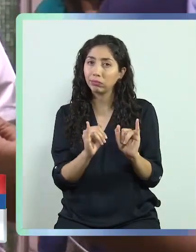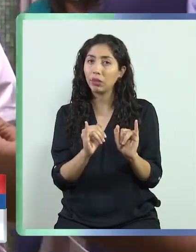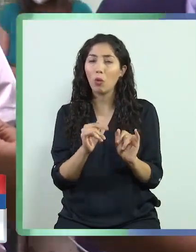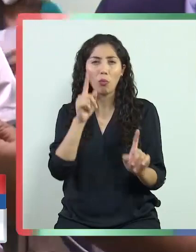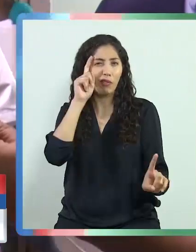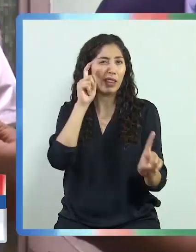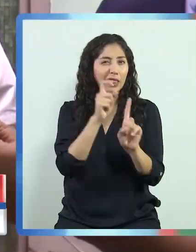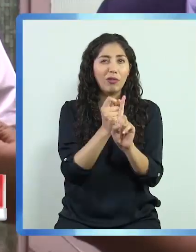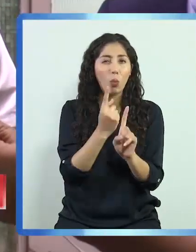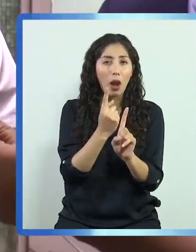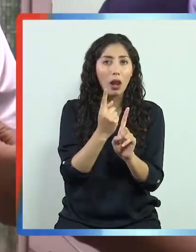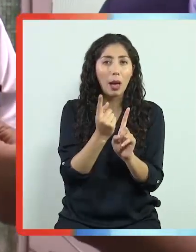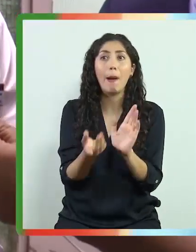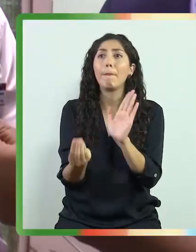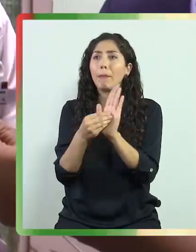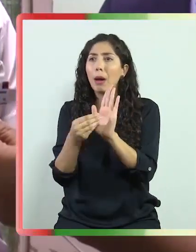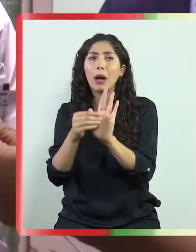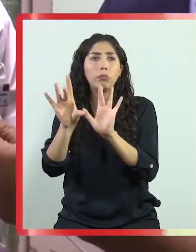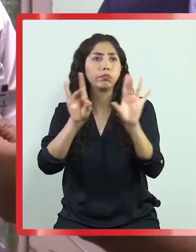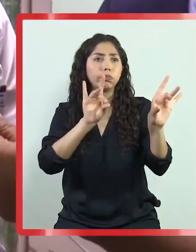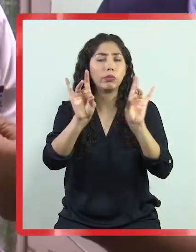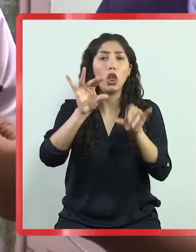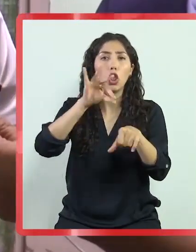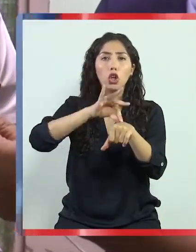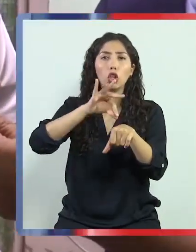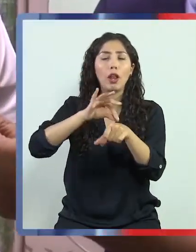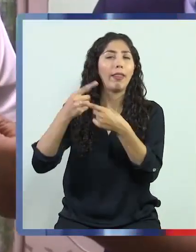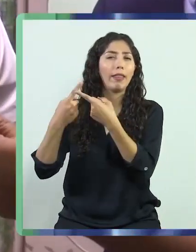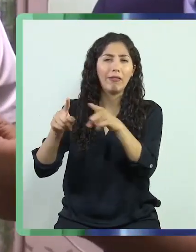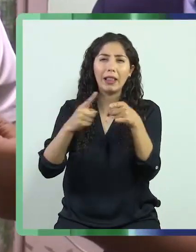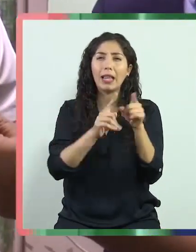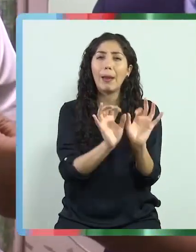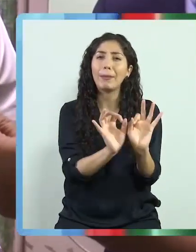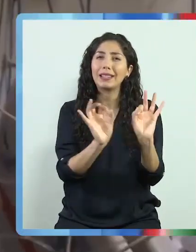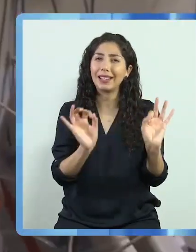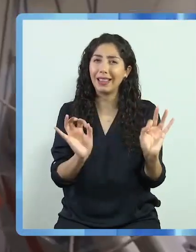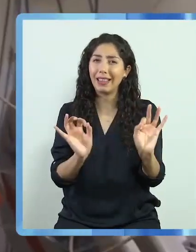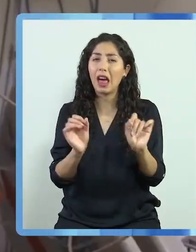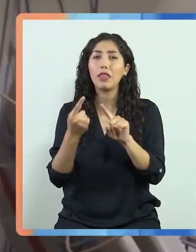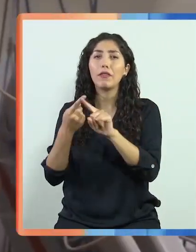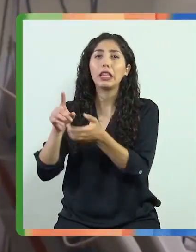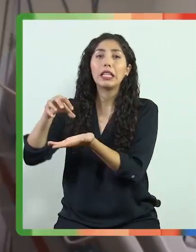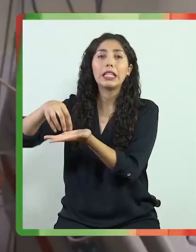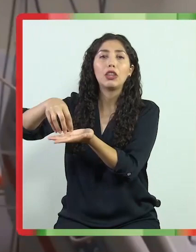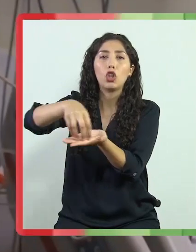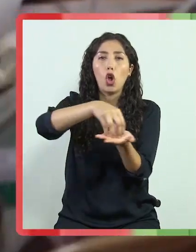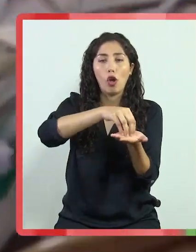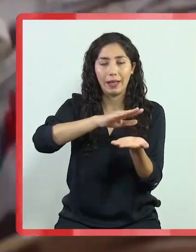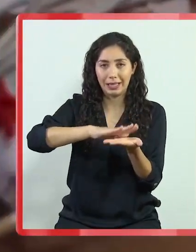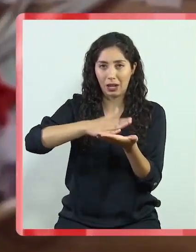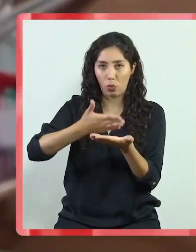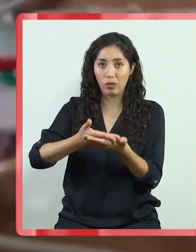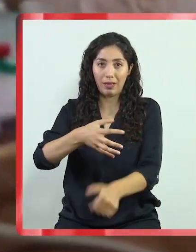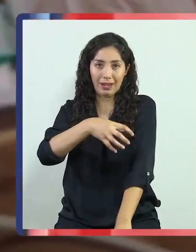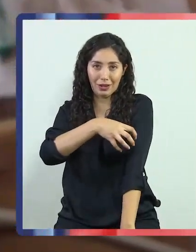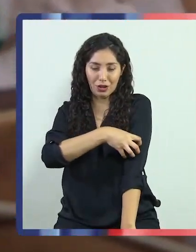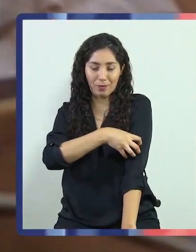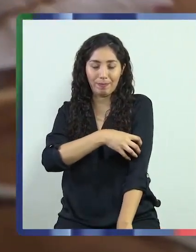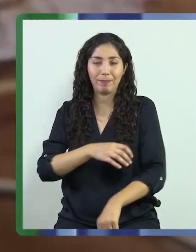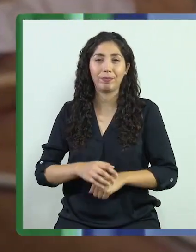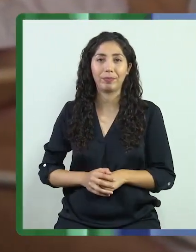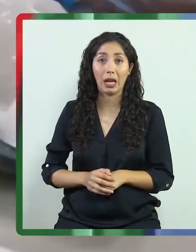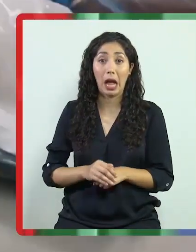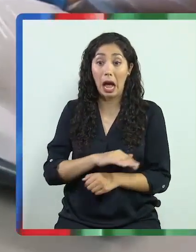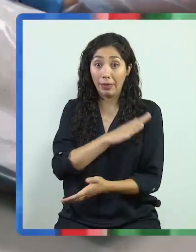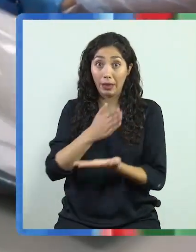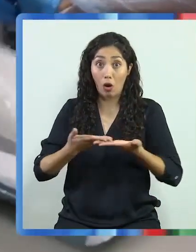fin de dotar de médicos con distintas especialidades en los distintos centros de salud de nuestra región. A la fecha nos han